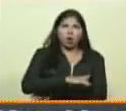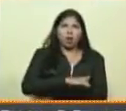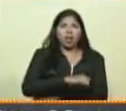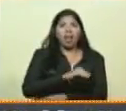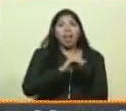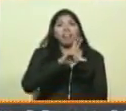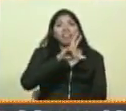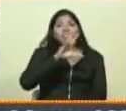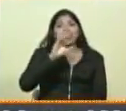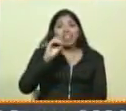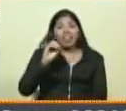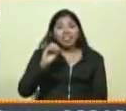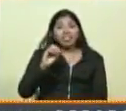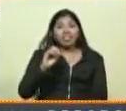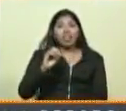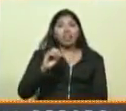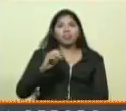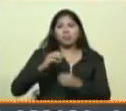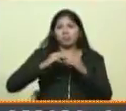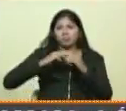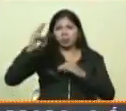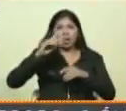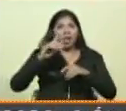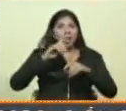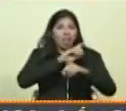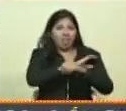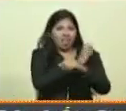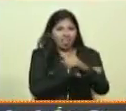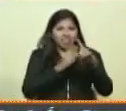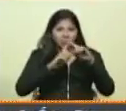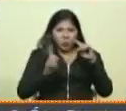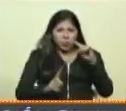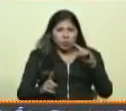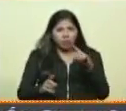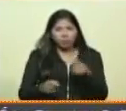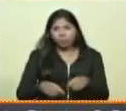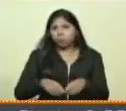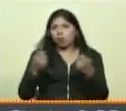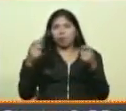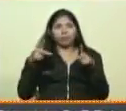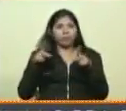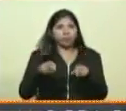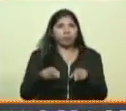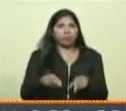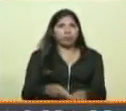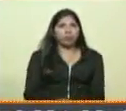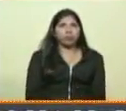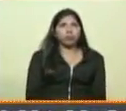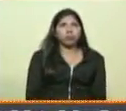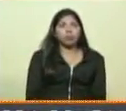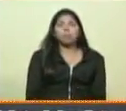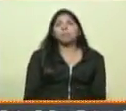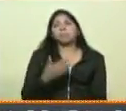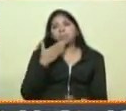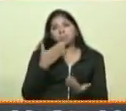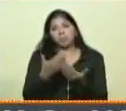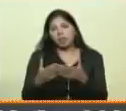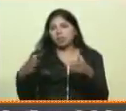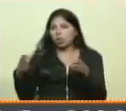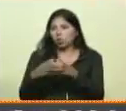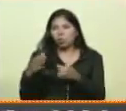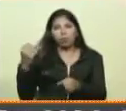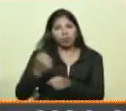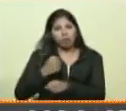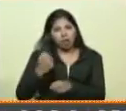megavatios al estado Falcón. Sin embargo, gracias, y aprovecho la oportunidad para felicitar a todos los trabajadores de Corpolec, gracias a la eficiencia y eficacia de